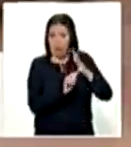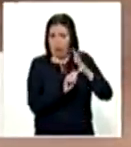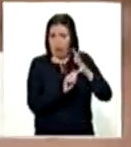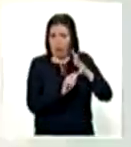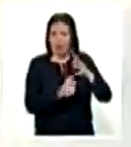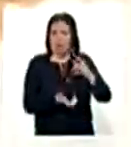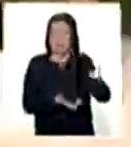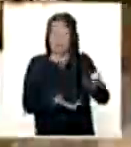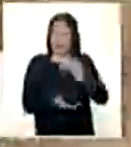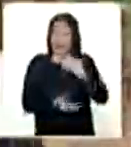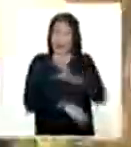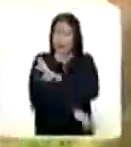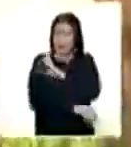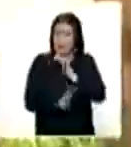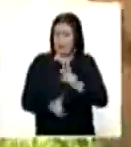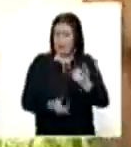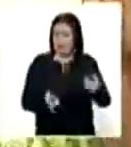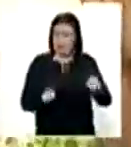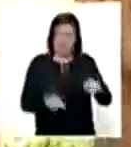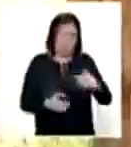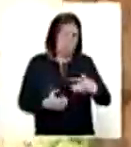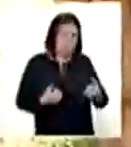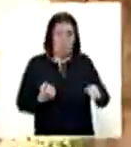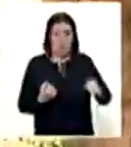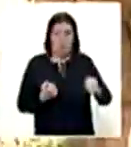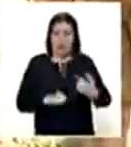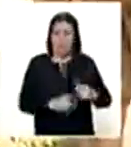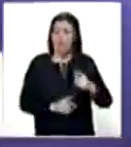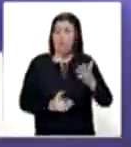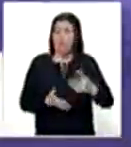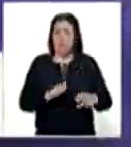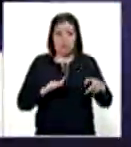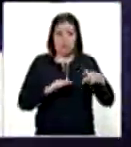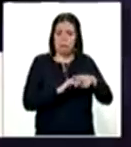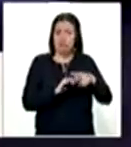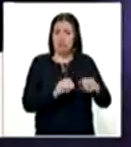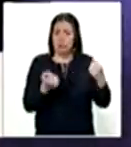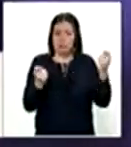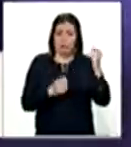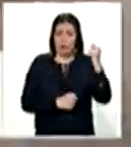del Ministerio Público cuando perdió los papeles por interrumpir su celebración.